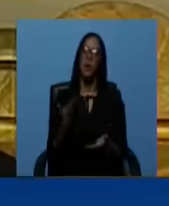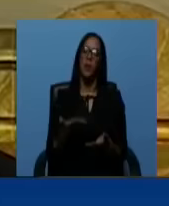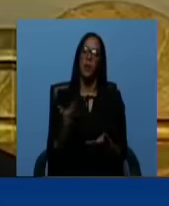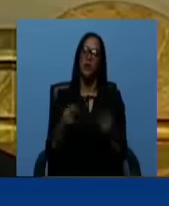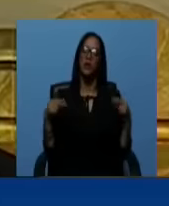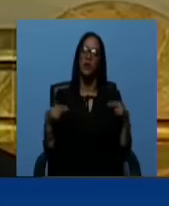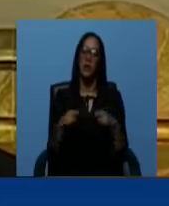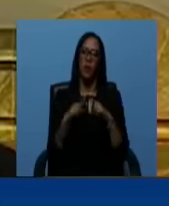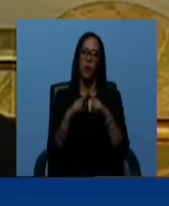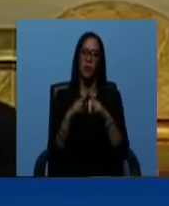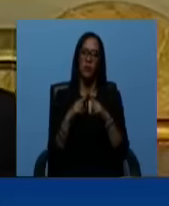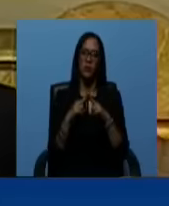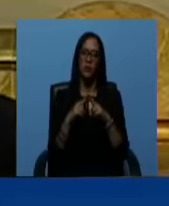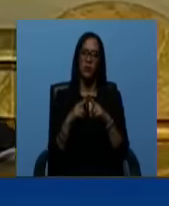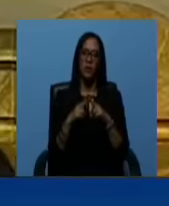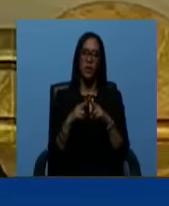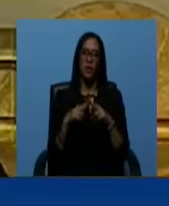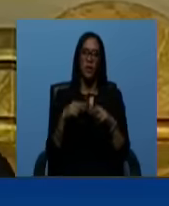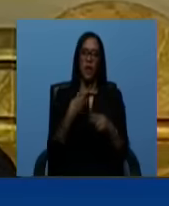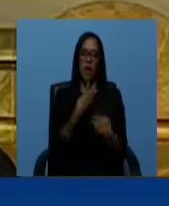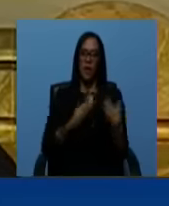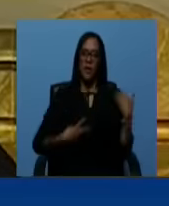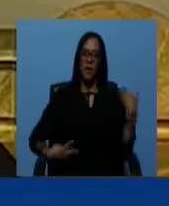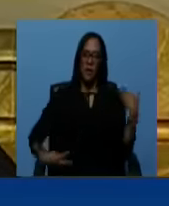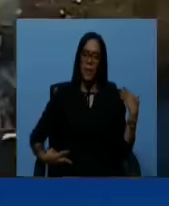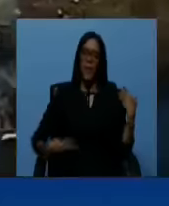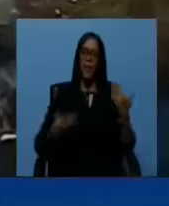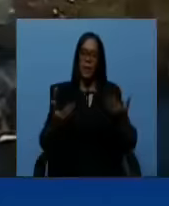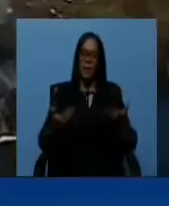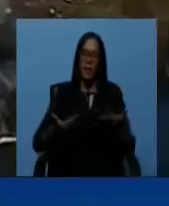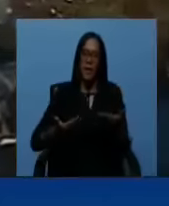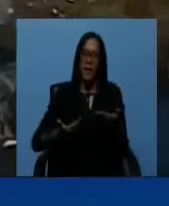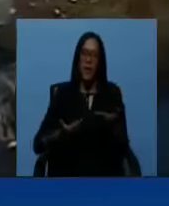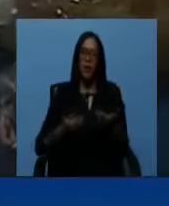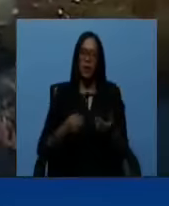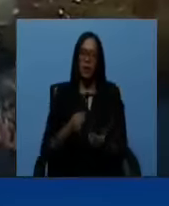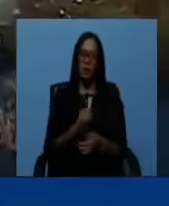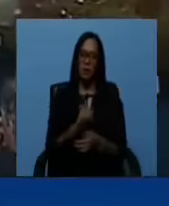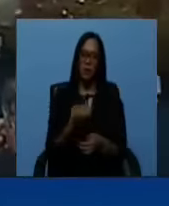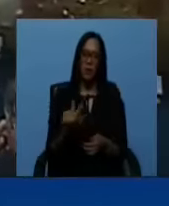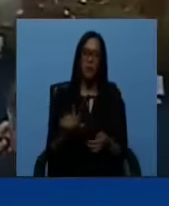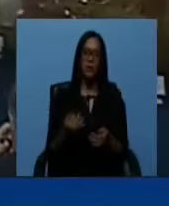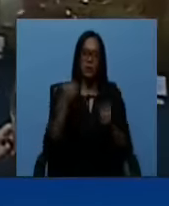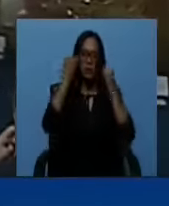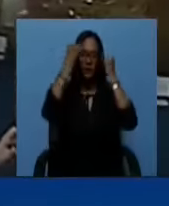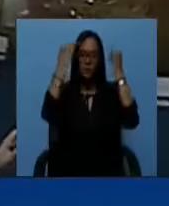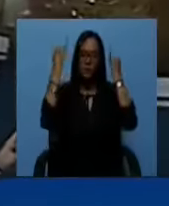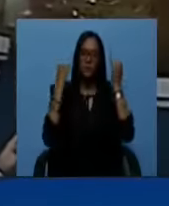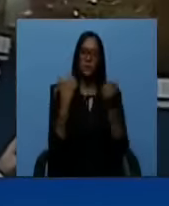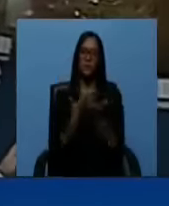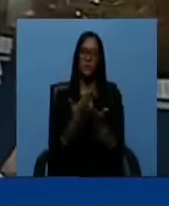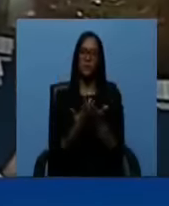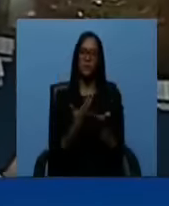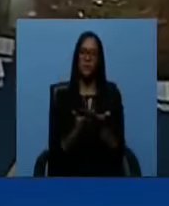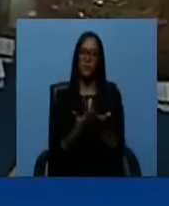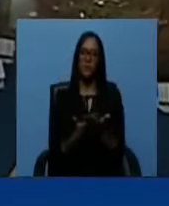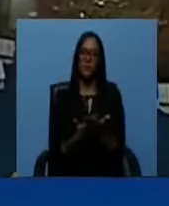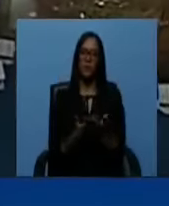encuentro. La vicepresidenta me ha traído un conjunto de ideas, propuestas, acciones.